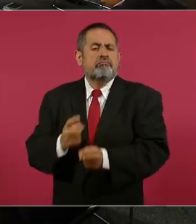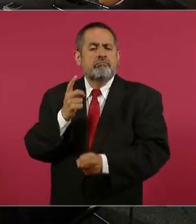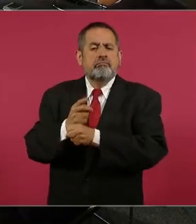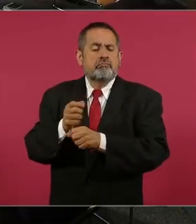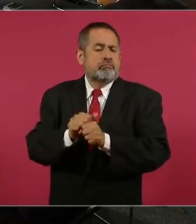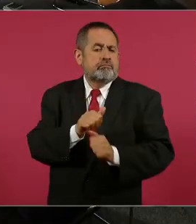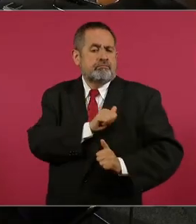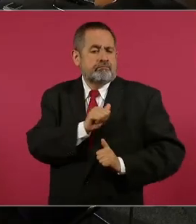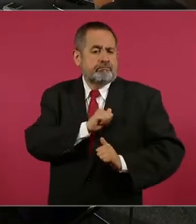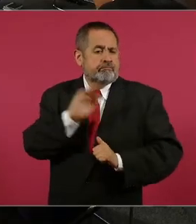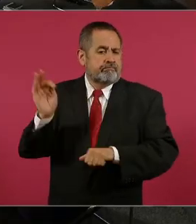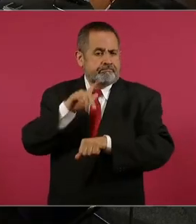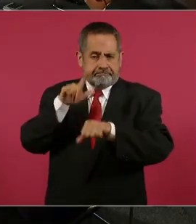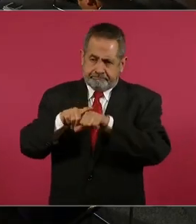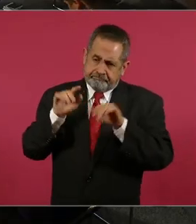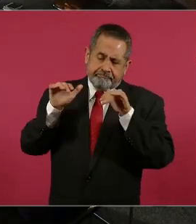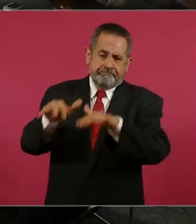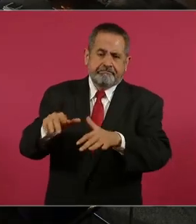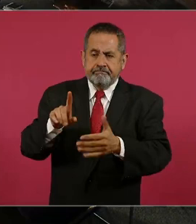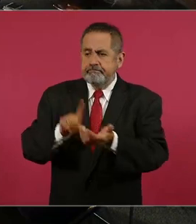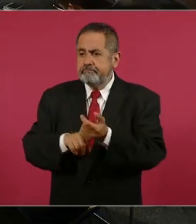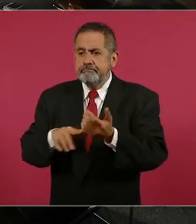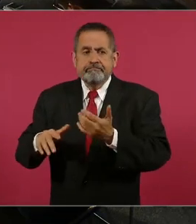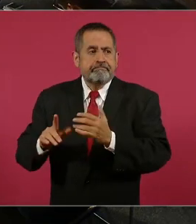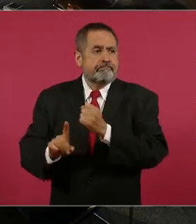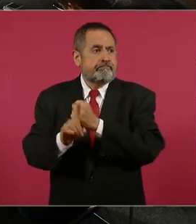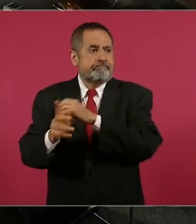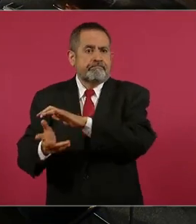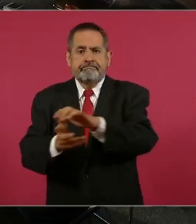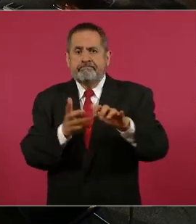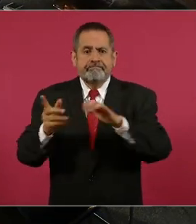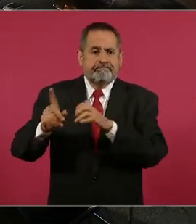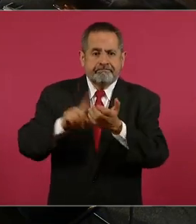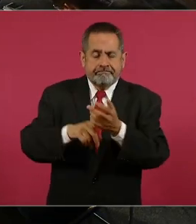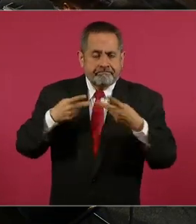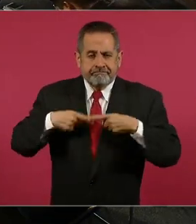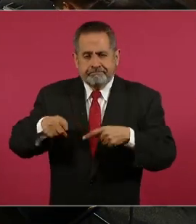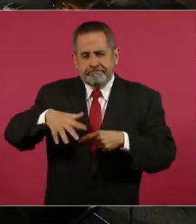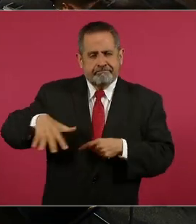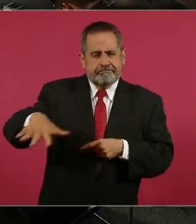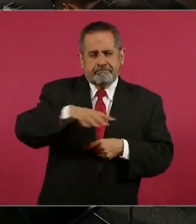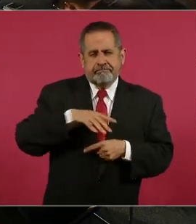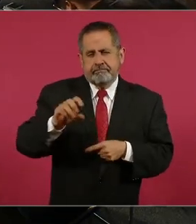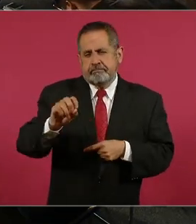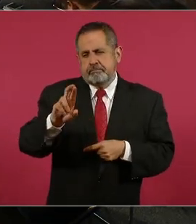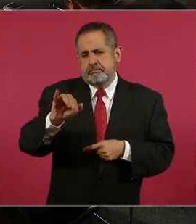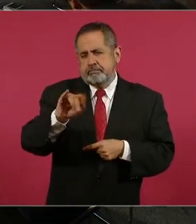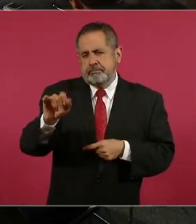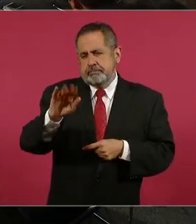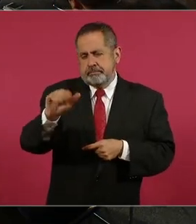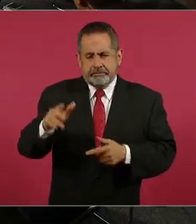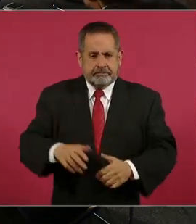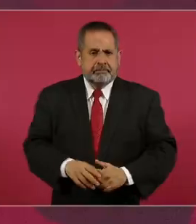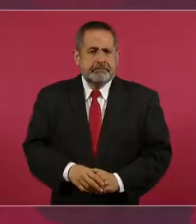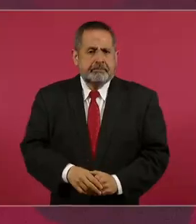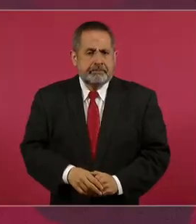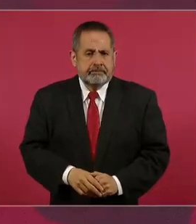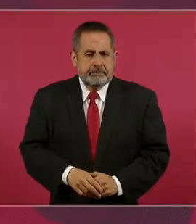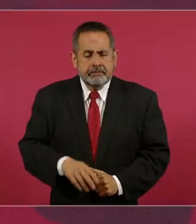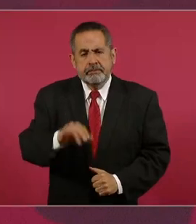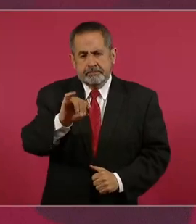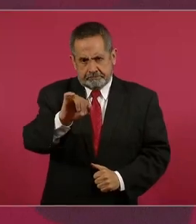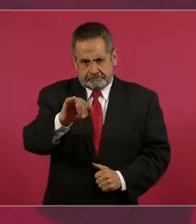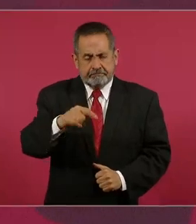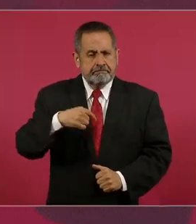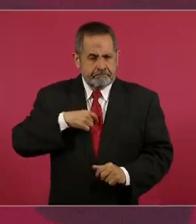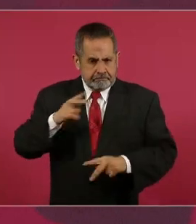fuerzas federales ante la incertidumbre que existe en este corredor del Valle de Orizaba? Sí, incluso yo voy